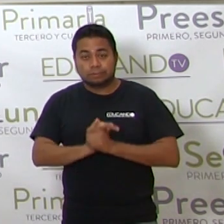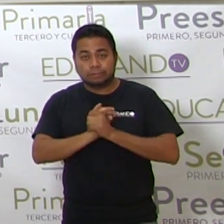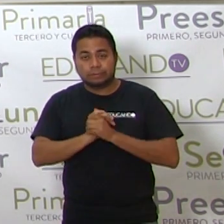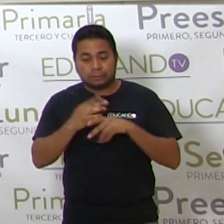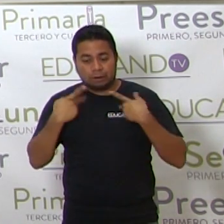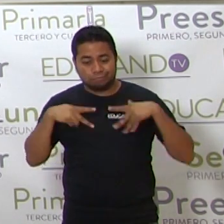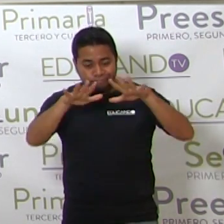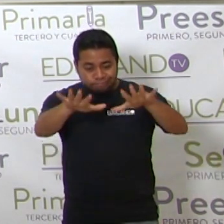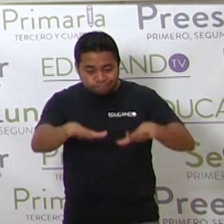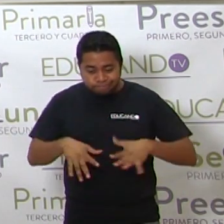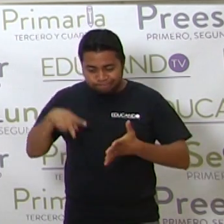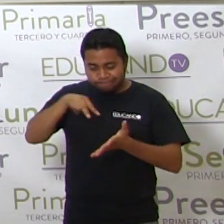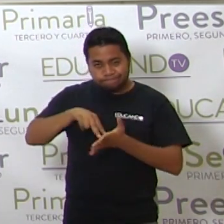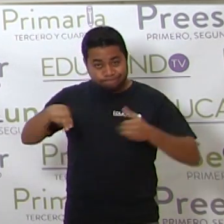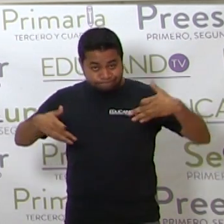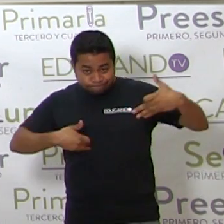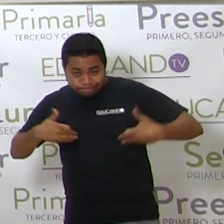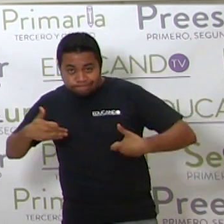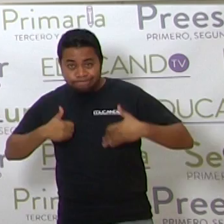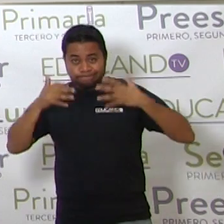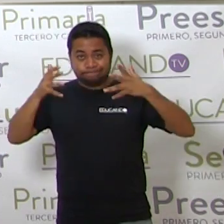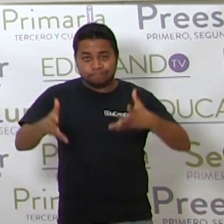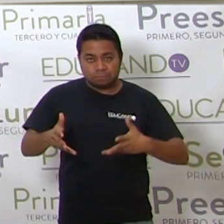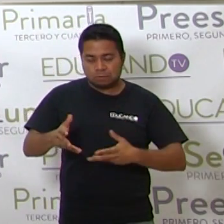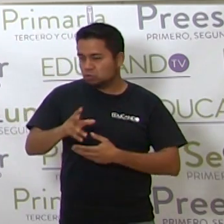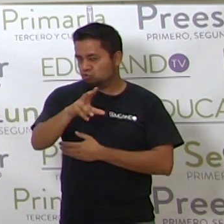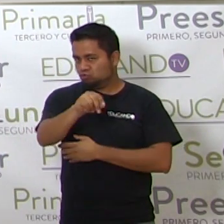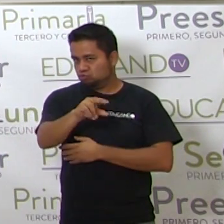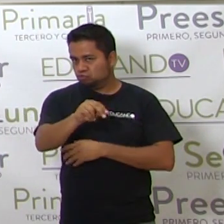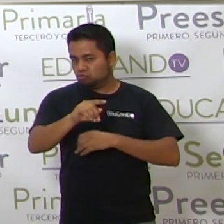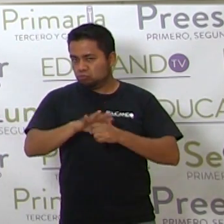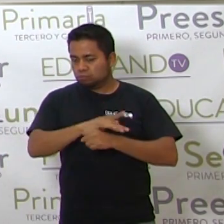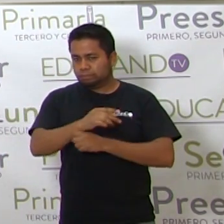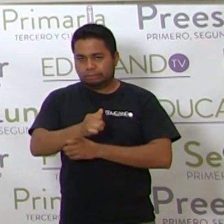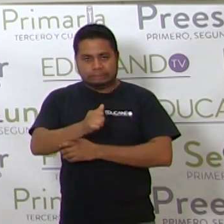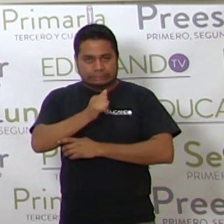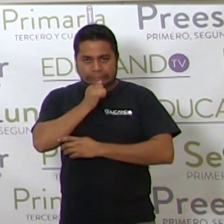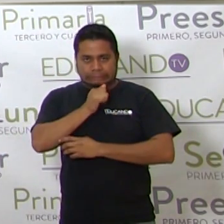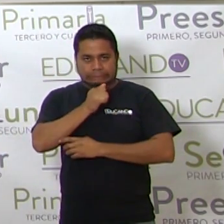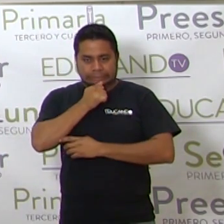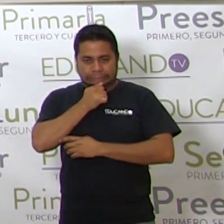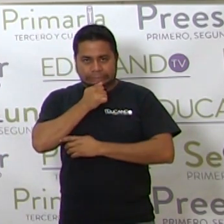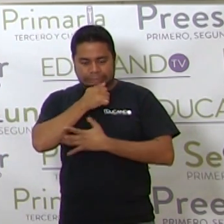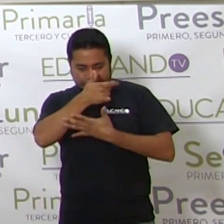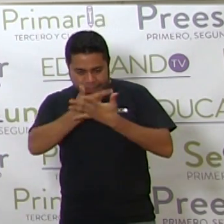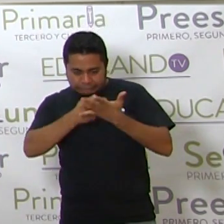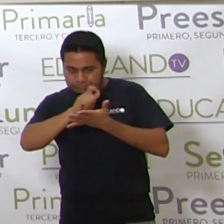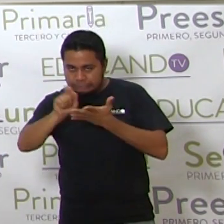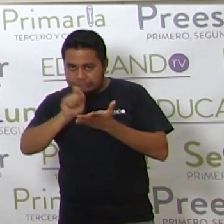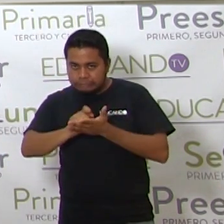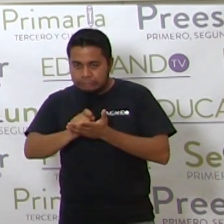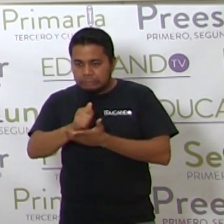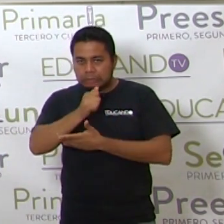público tampoco porque todavía no sabemos ni el guión ni tampoco el título de nuestra